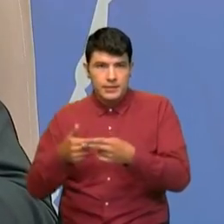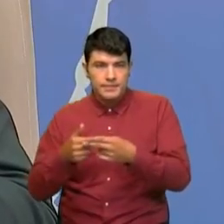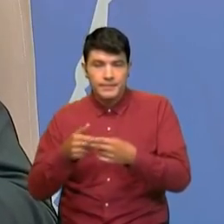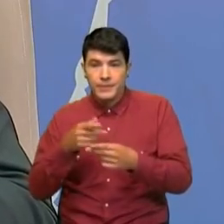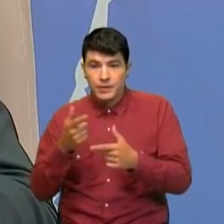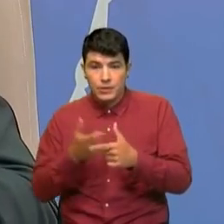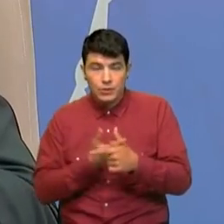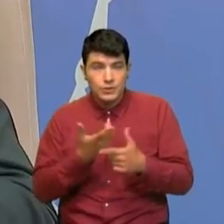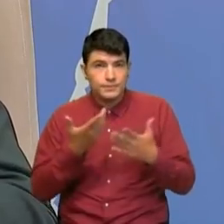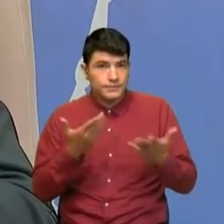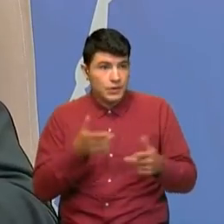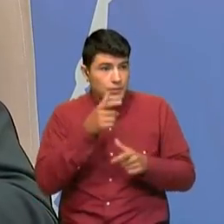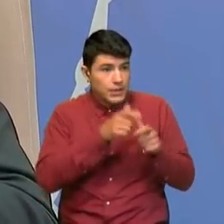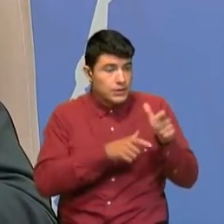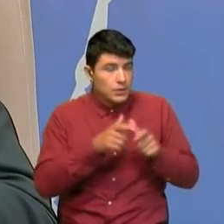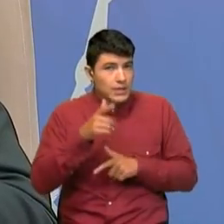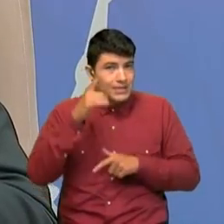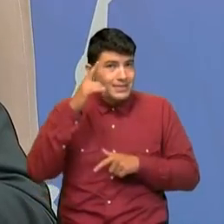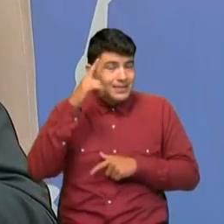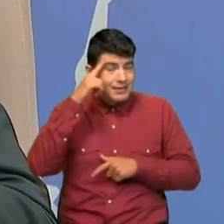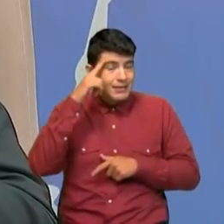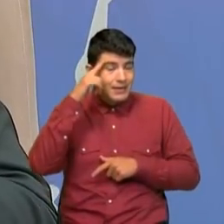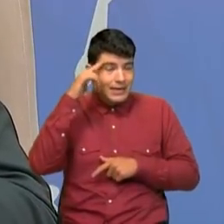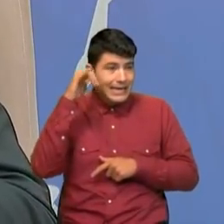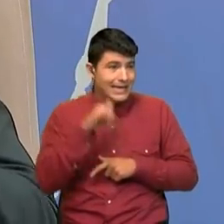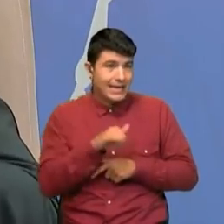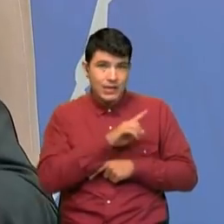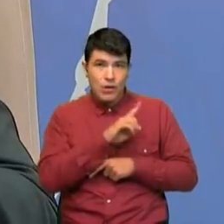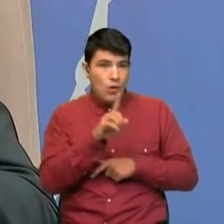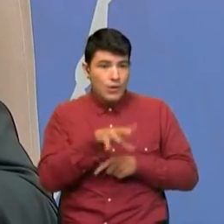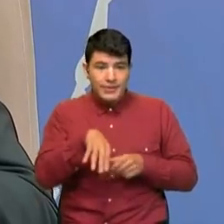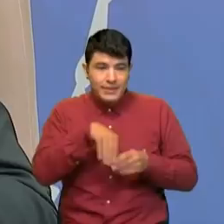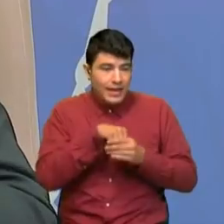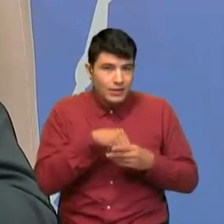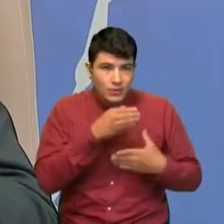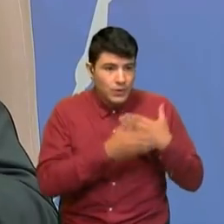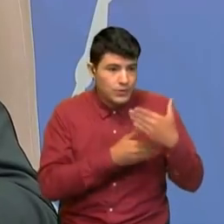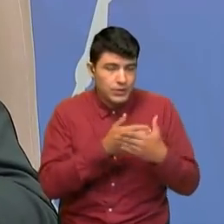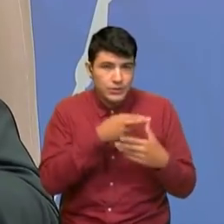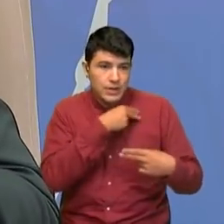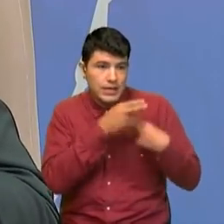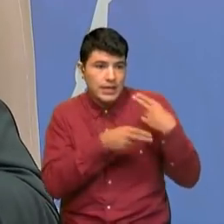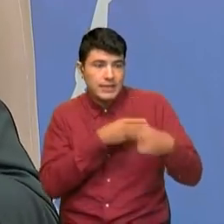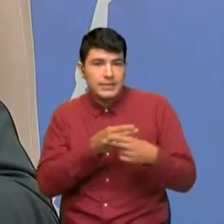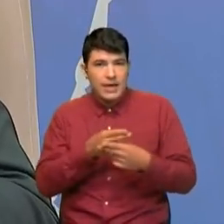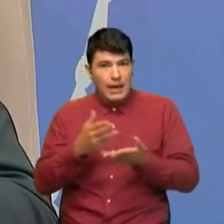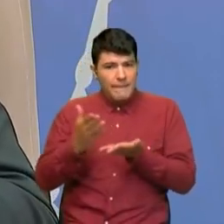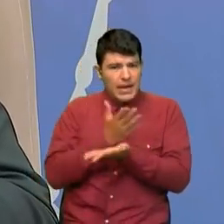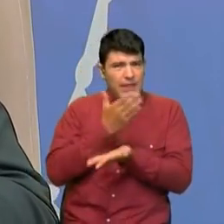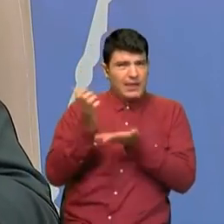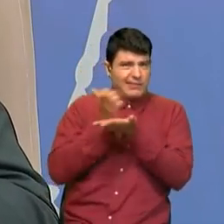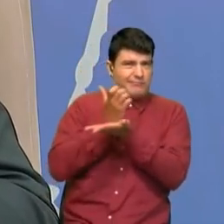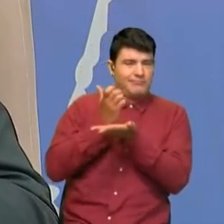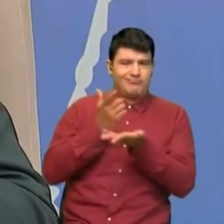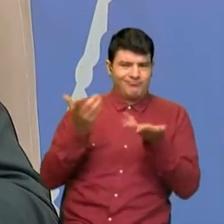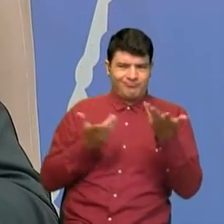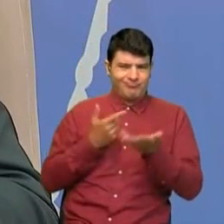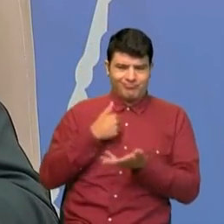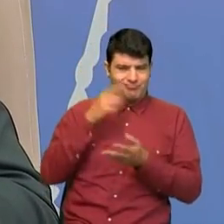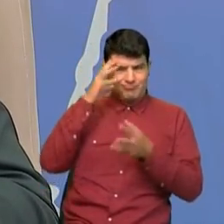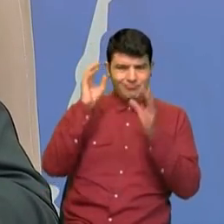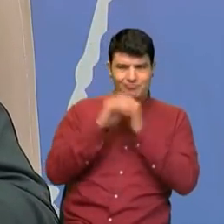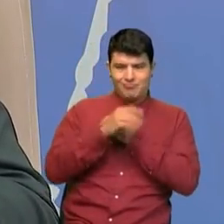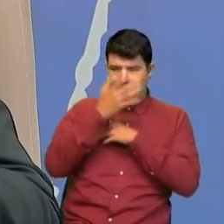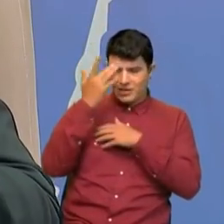los herederos que consideran que no fueron tenidos como tal en una repartición, en una partición, tienen este derecho de acción de iniciar ante un juez de